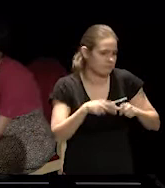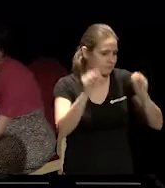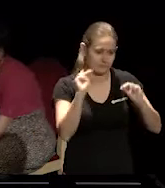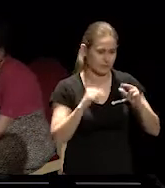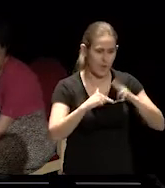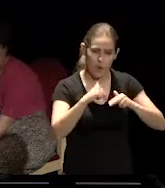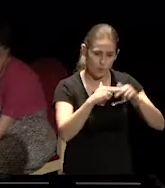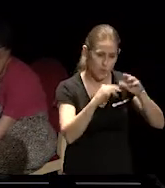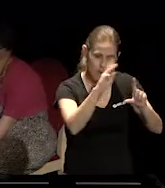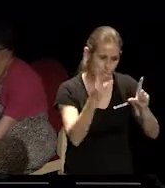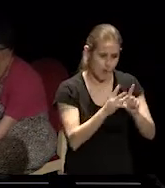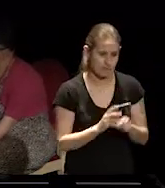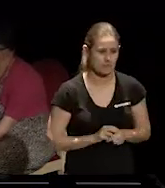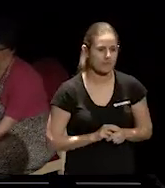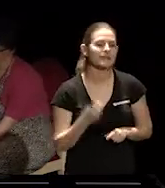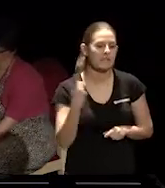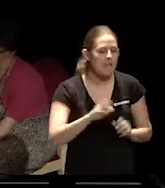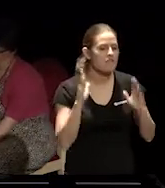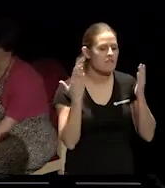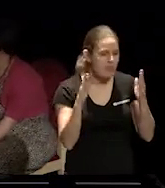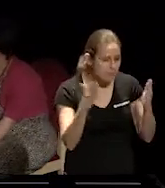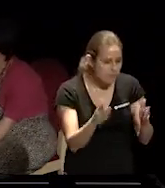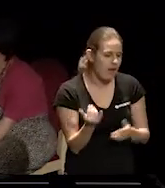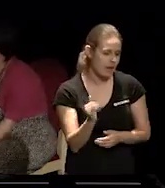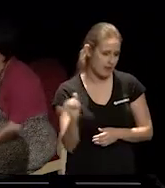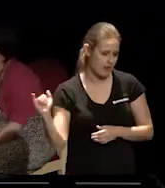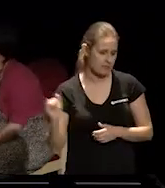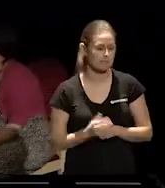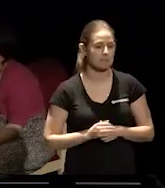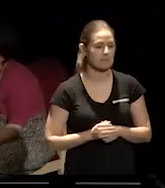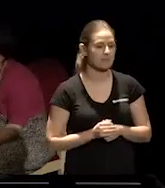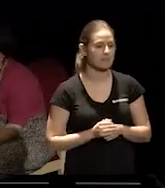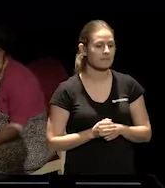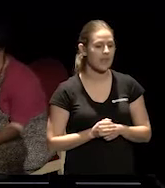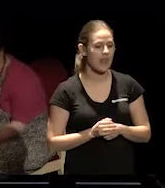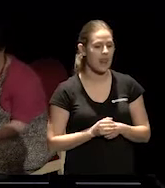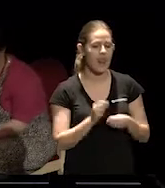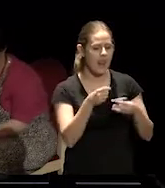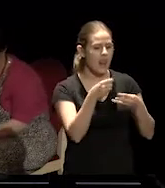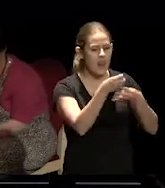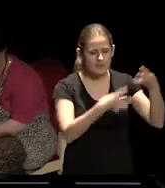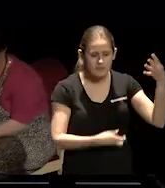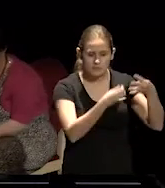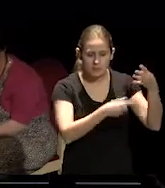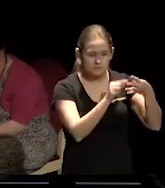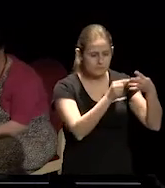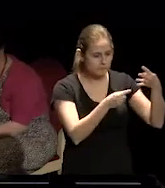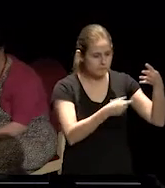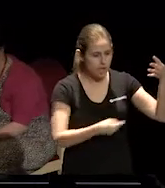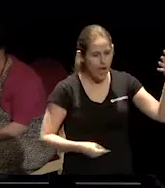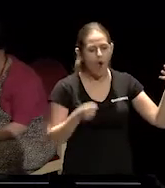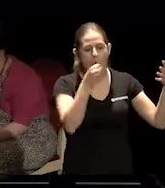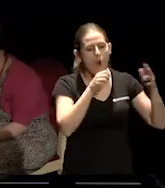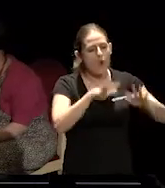Bueno, estamos en Vimeo, en Facebook, estamos en todos lados. Listas, hemos hecho todos estos conciertos, aunque es de la